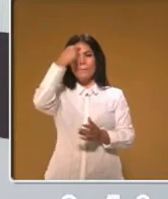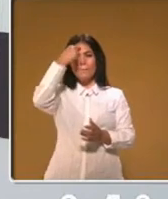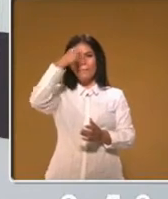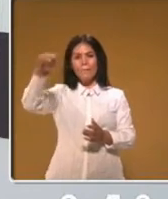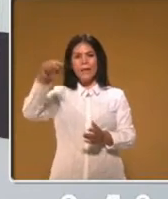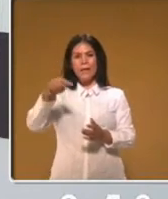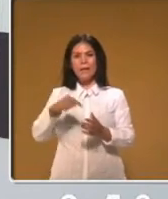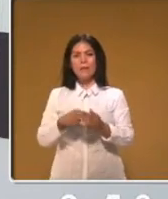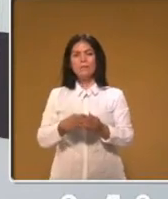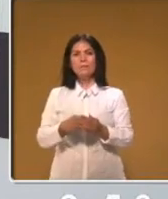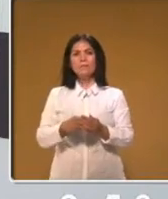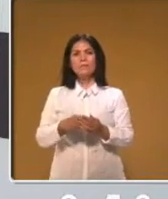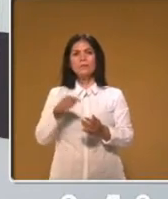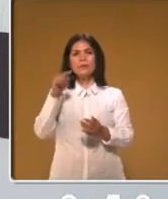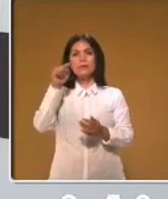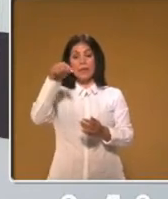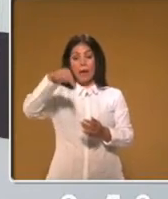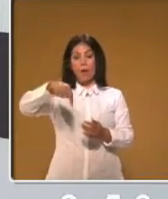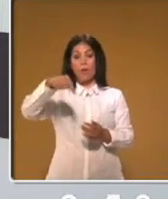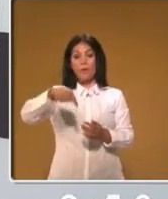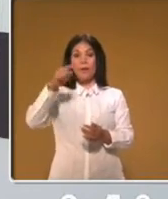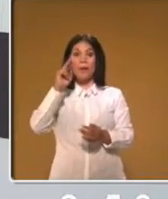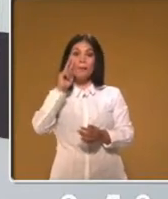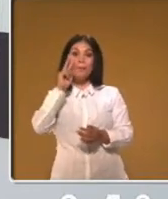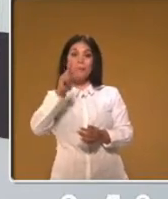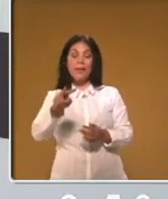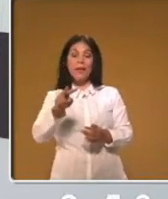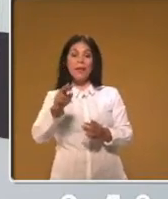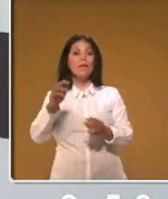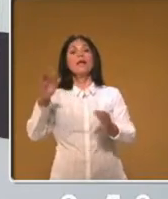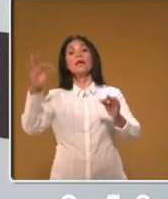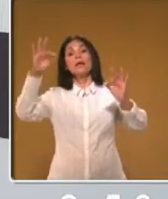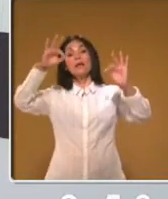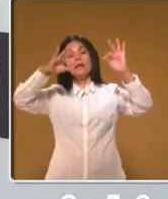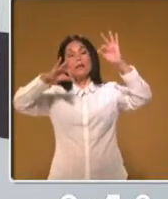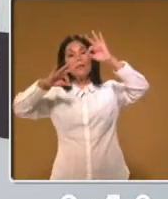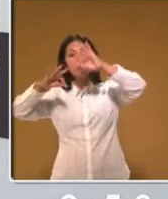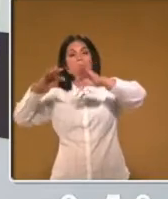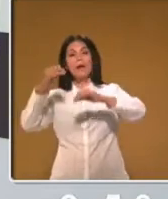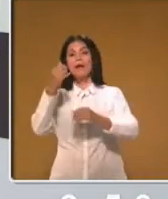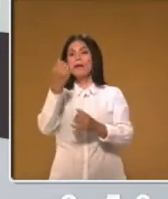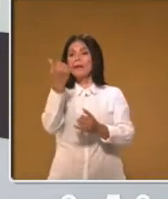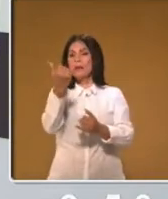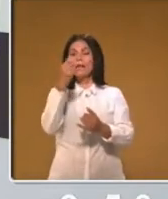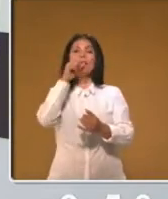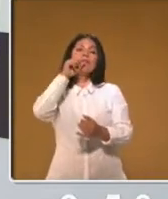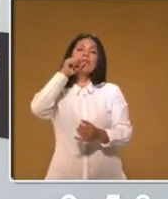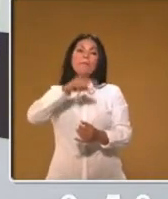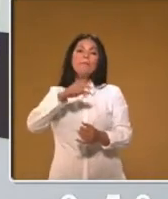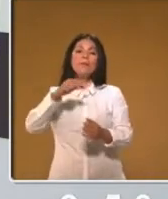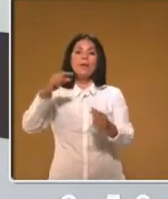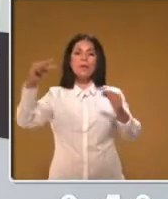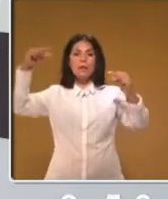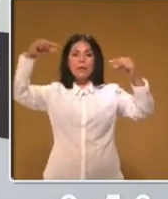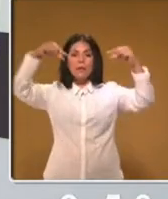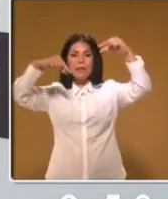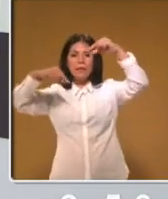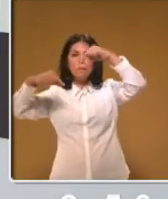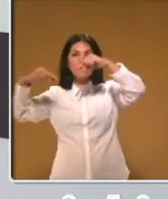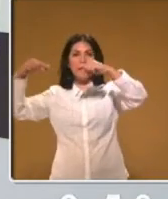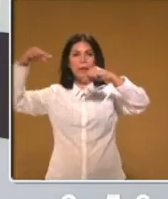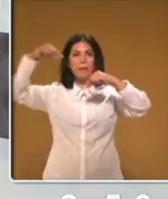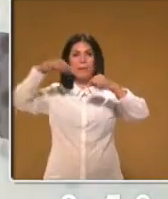Ciencias 3 Química, que es la que ustedes la próxima semana van a comenzar a abordar con sus maestros de asignatura en sus escuelas. La segunda, maestra.